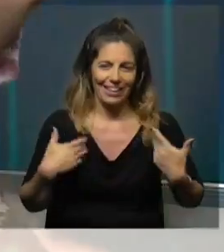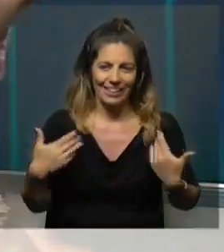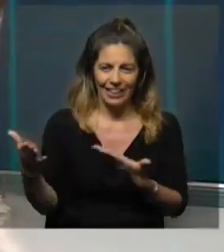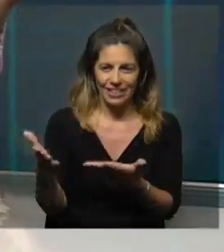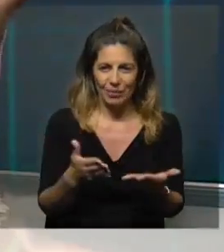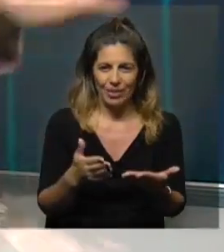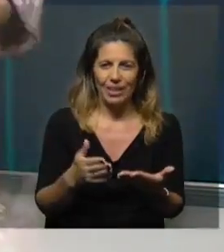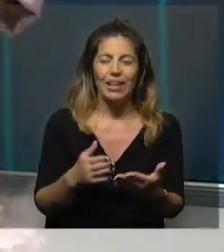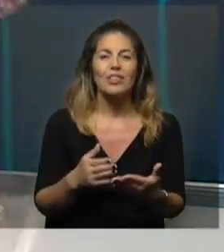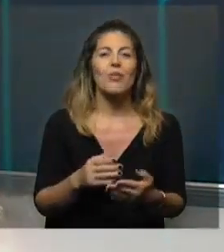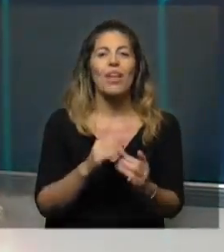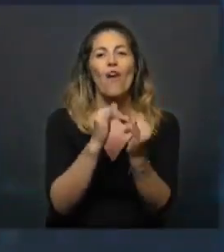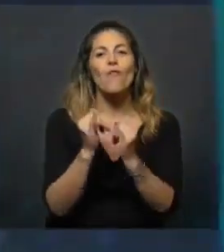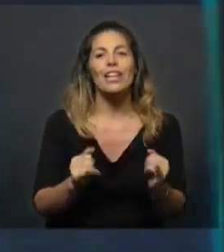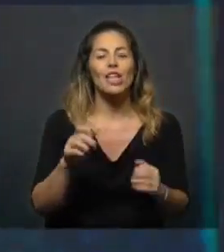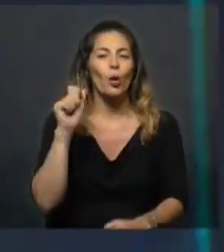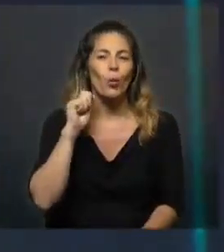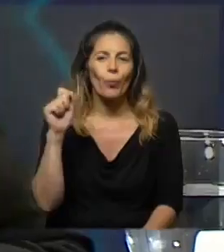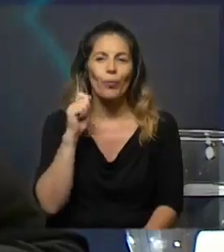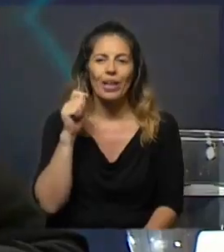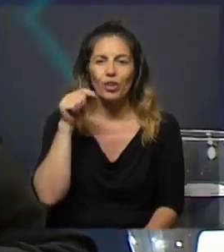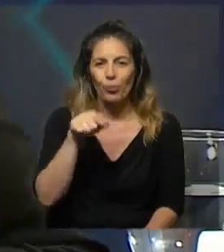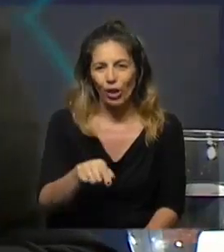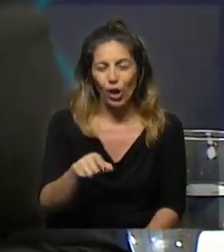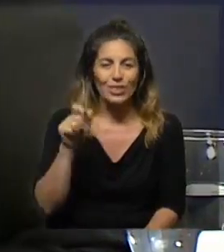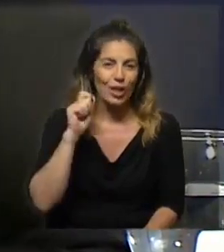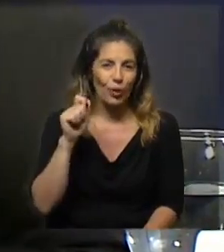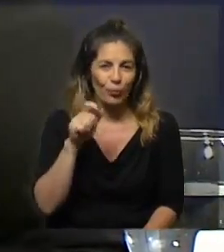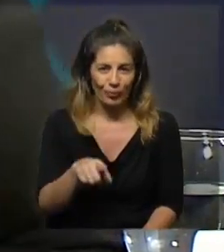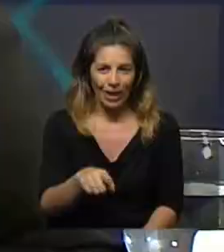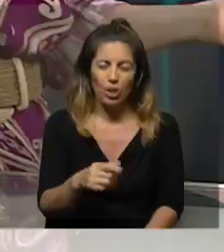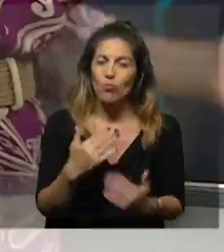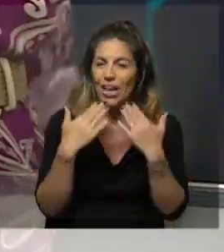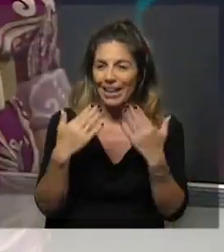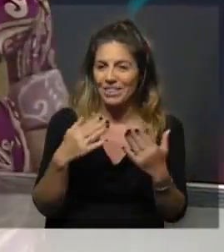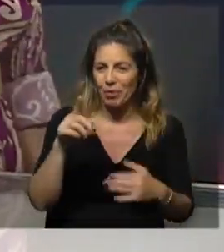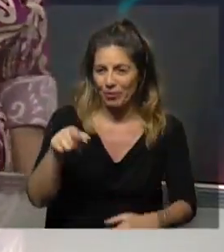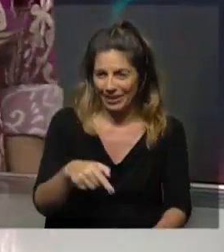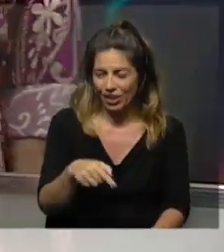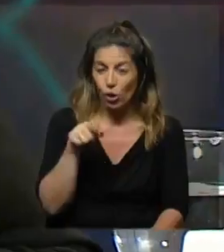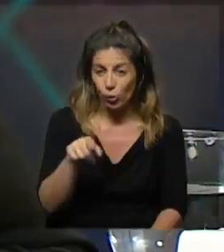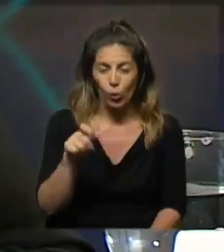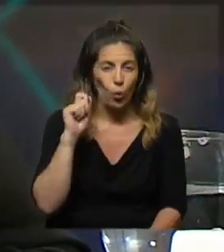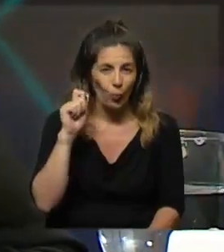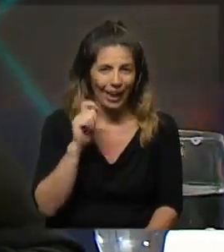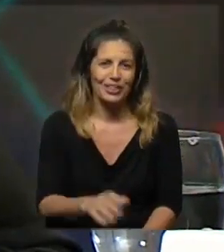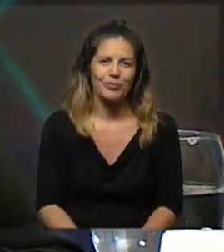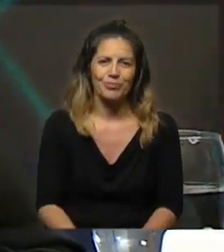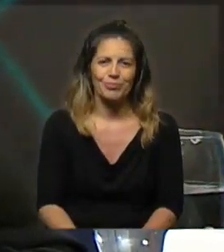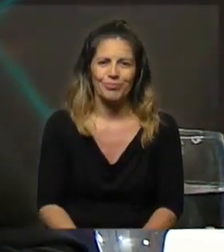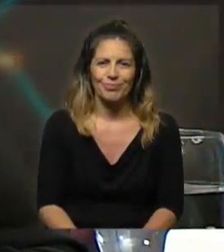Feliz cumpleaños muchas gracias por haber venido igual en tu cumple por favor un